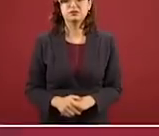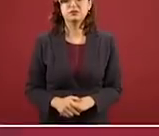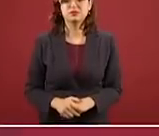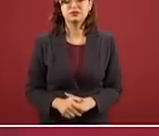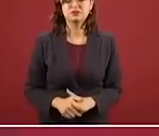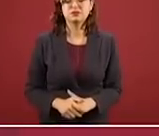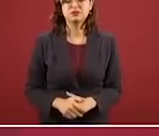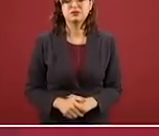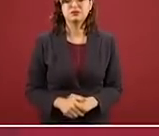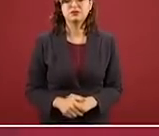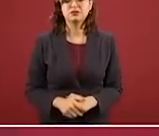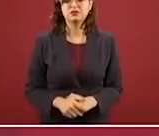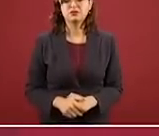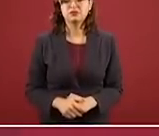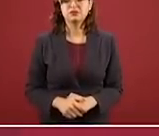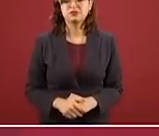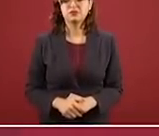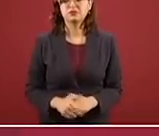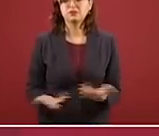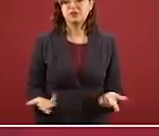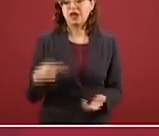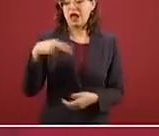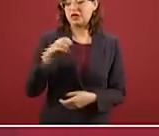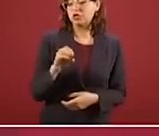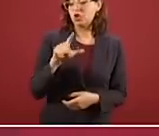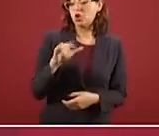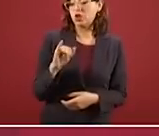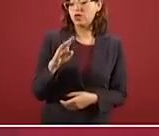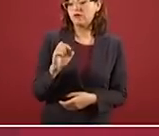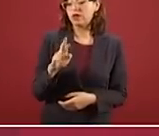fracasos del modelo neoliberal,